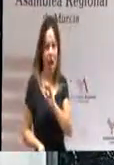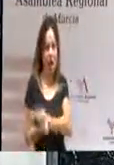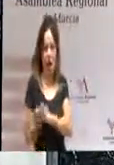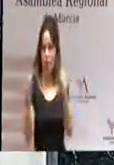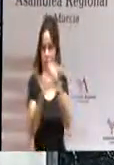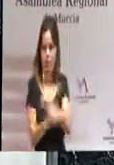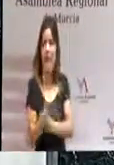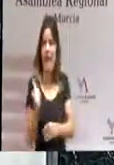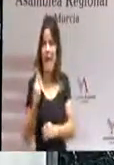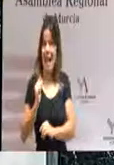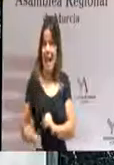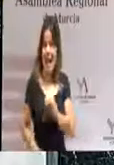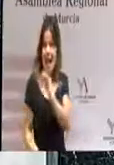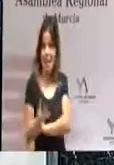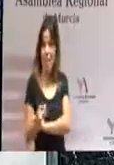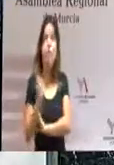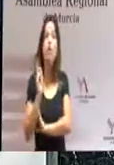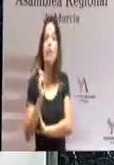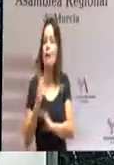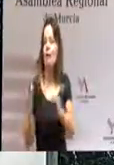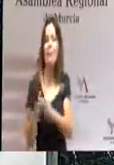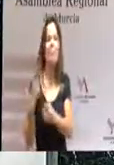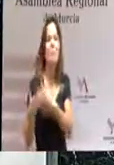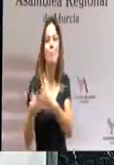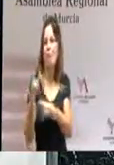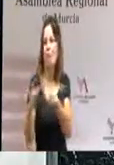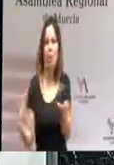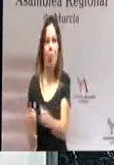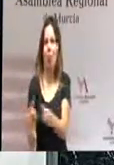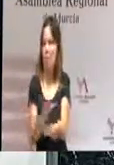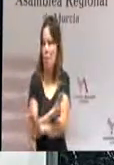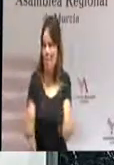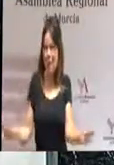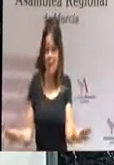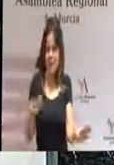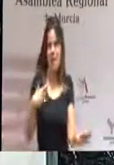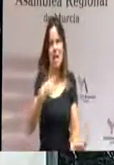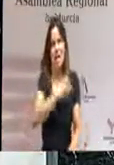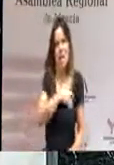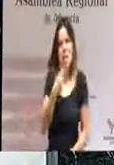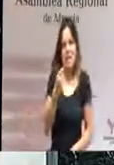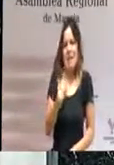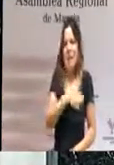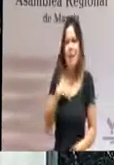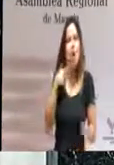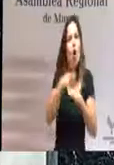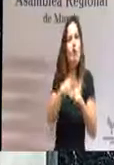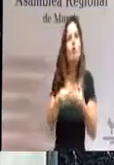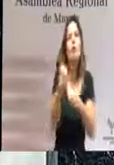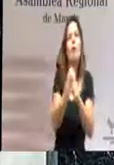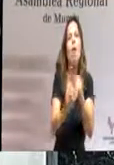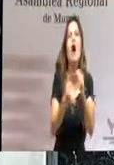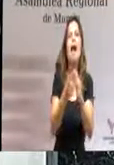riqueza que se crea se acumula en las manos de siempre. Señor presidente, se trata de crear empleo de calidad, que incremente la productividad regional